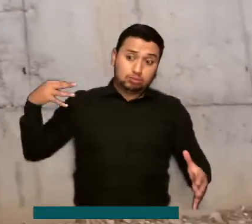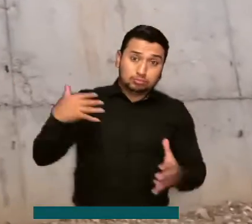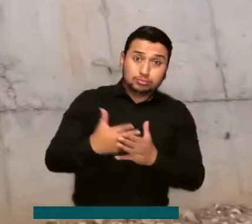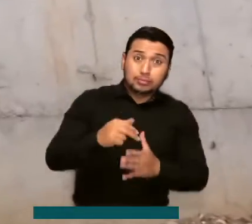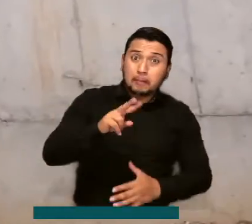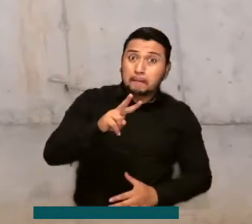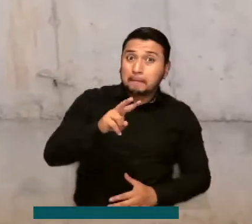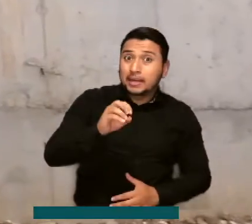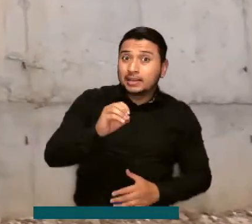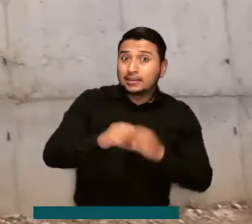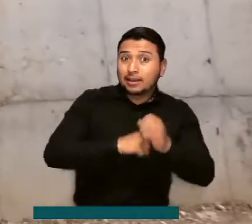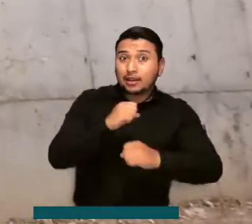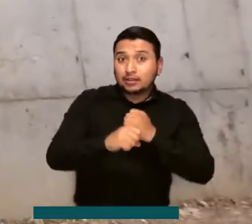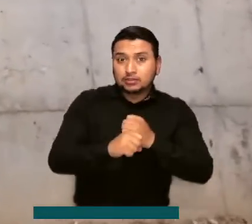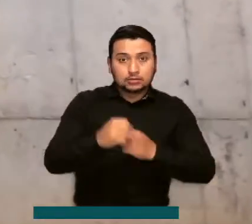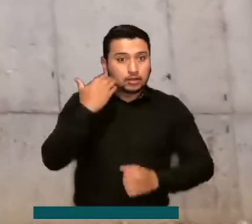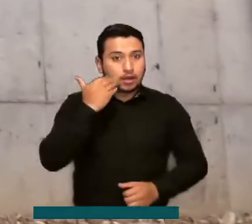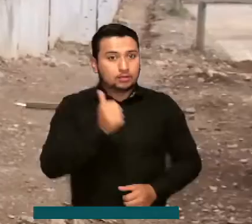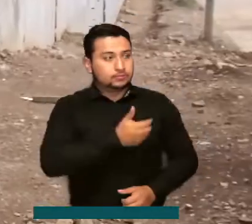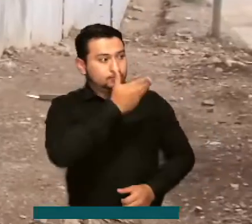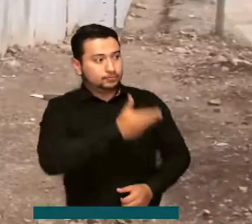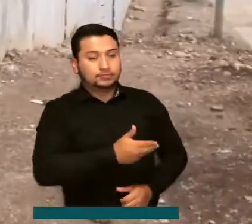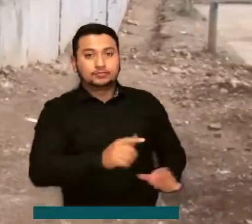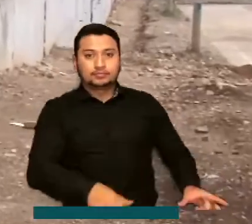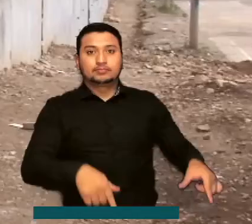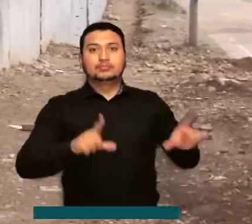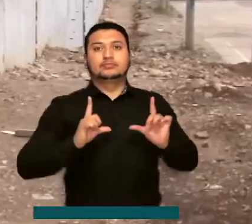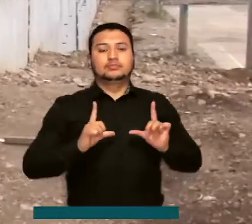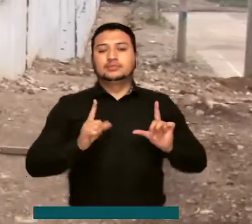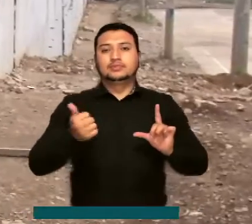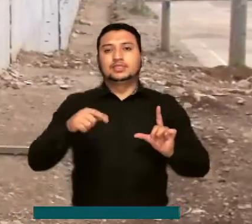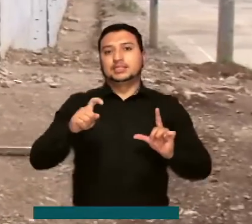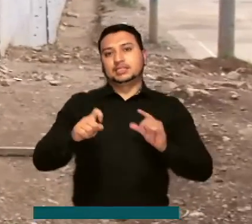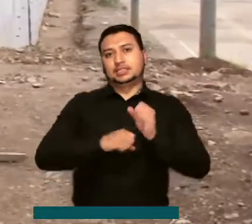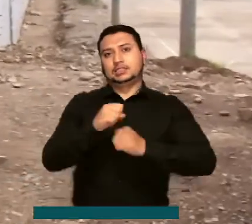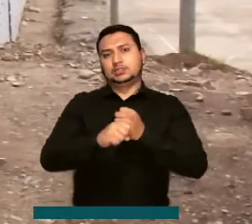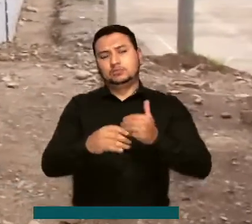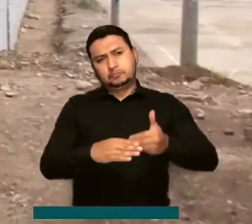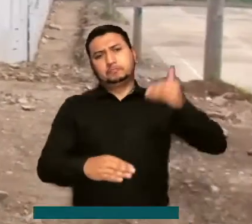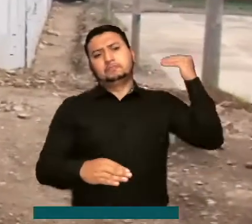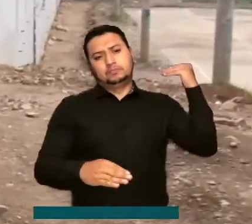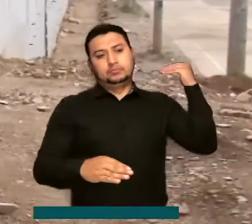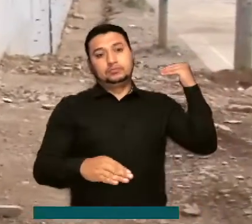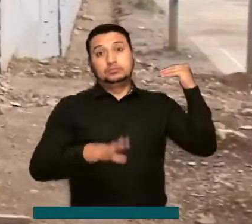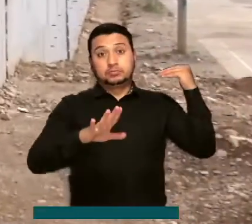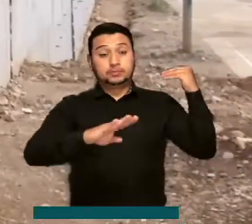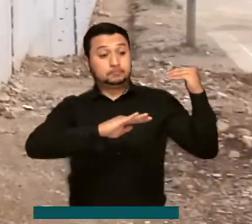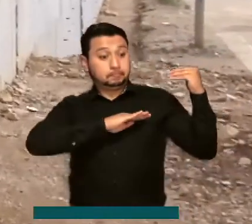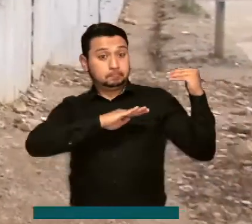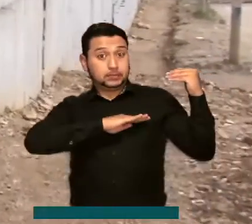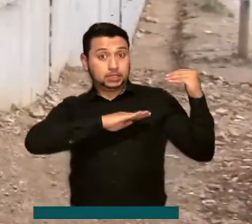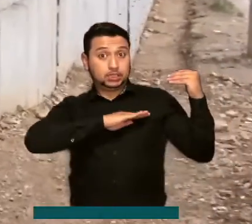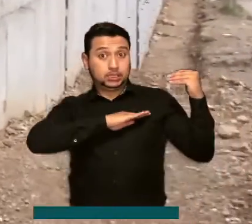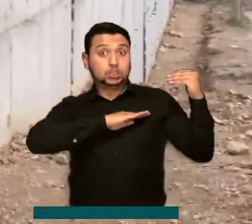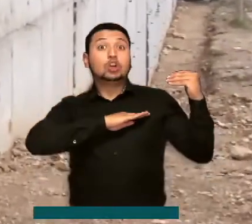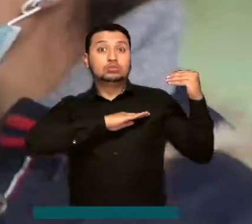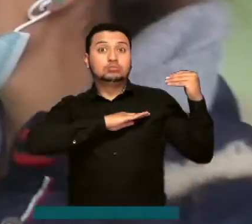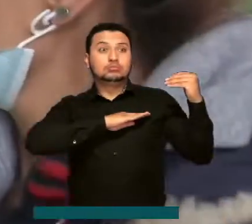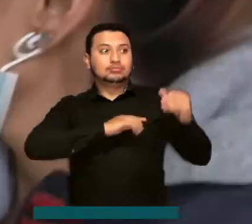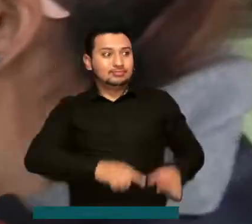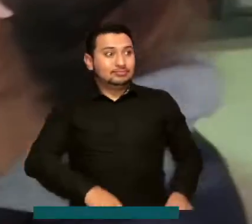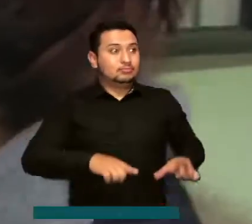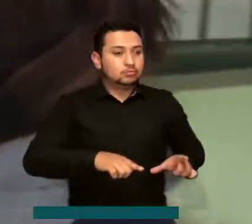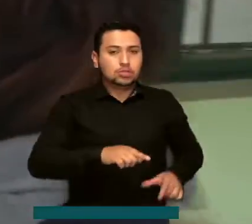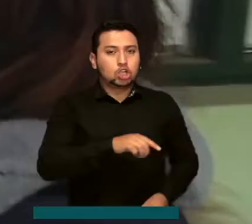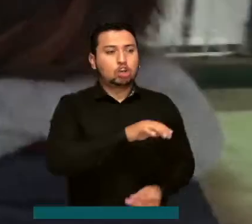Fernanda Morales se graduó del colegio hace 16 años, pero los últimos dos años de su bachillerato tuvo que terminarlos en otra institución, porque